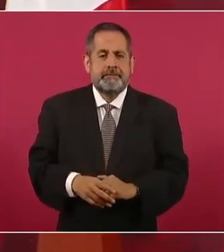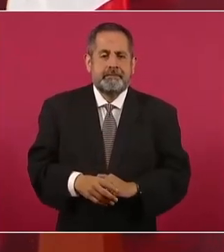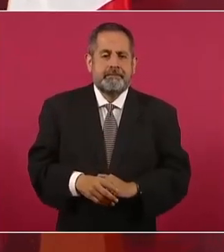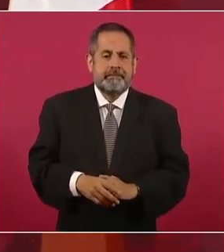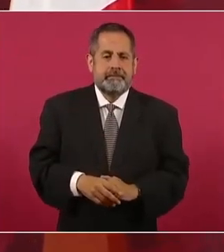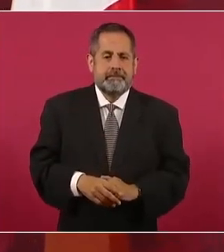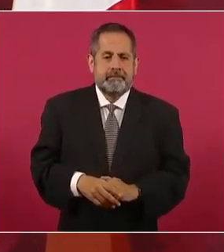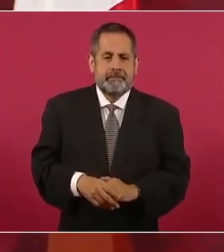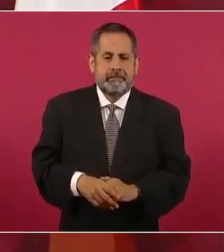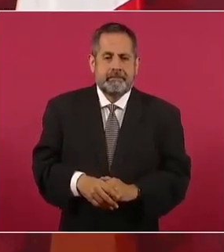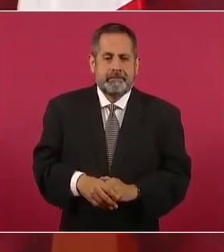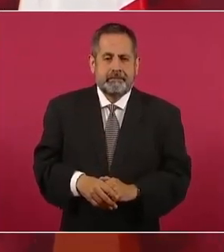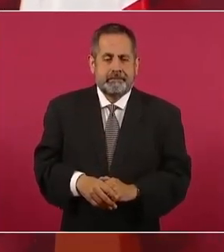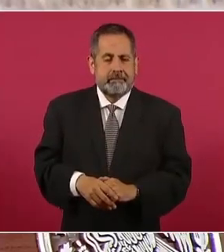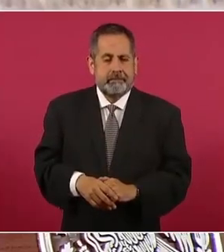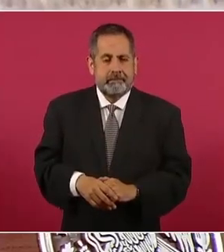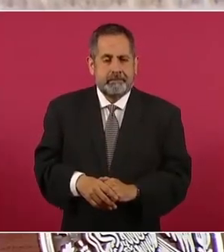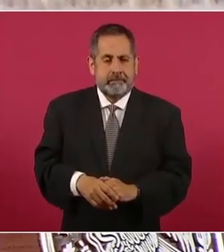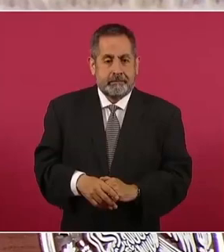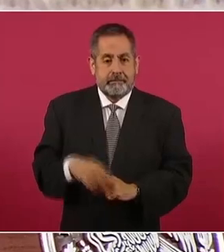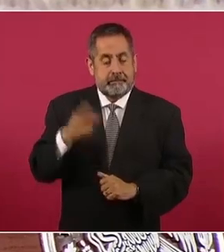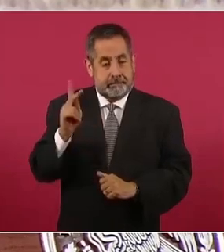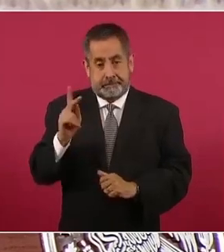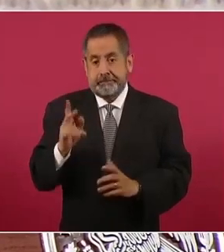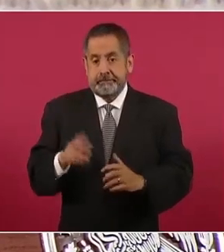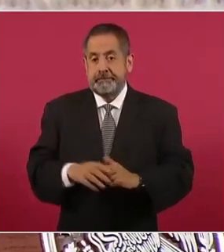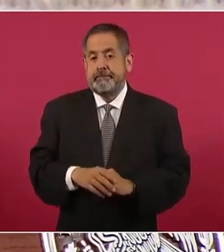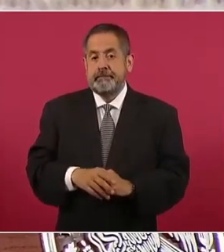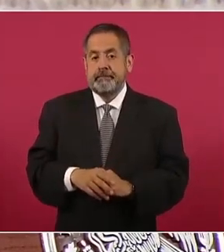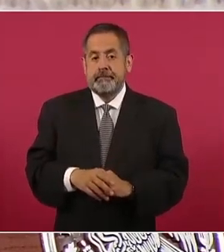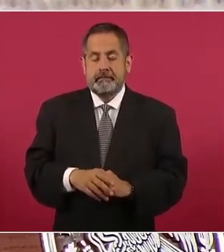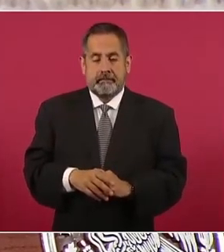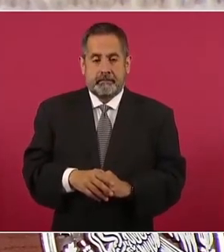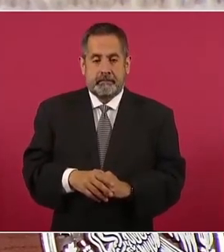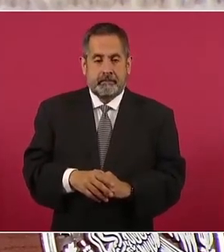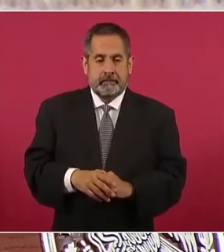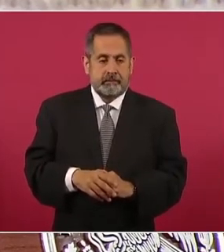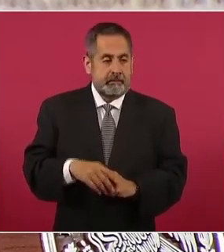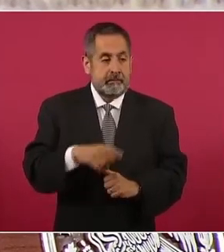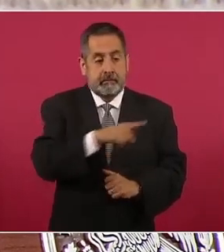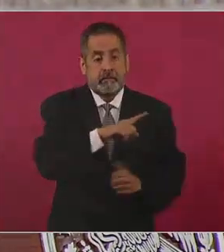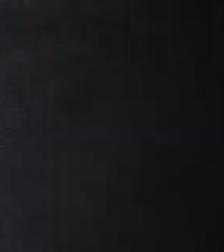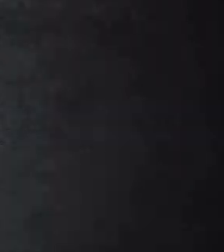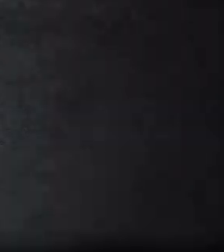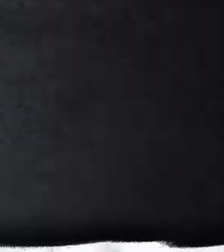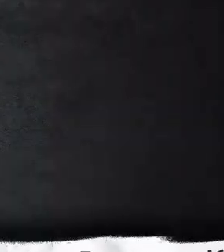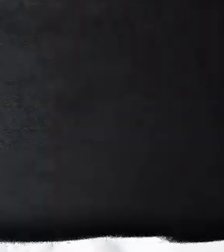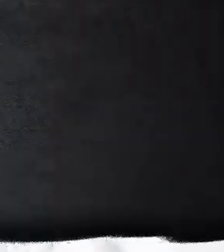2005. Sí. Pero especialistas.